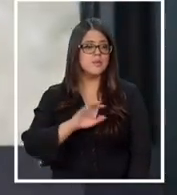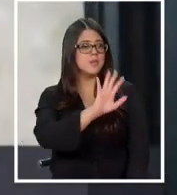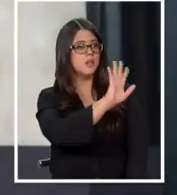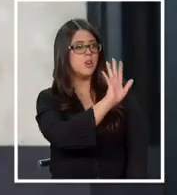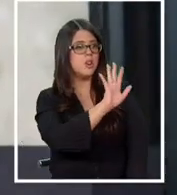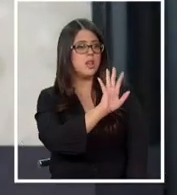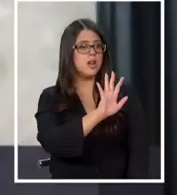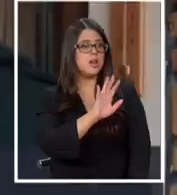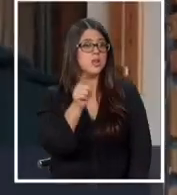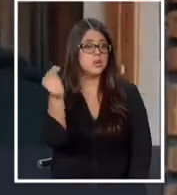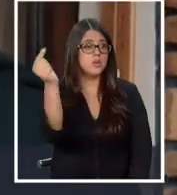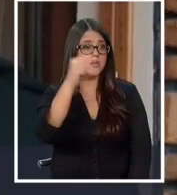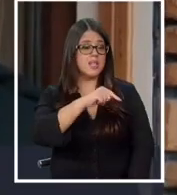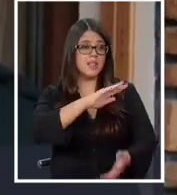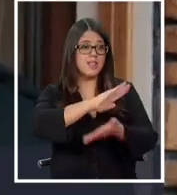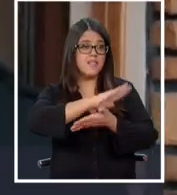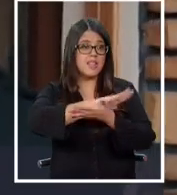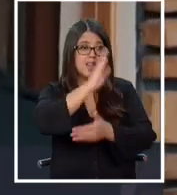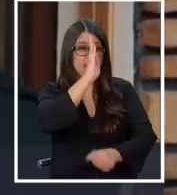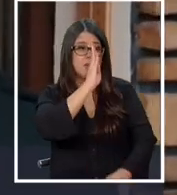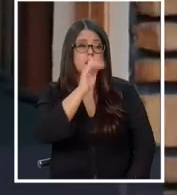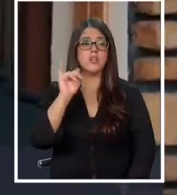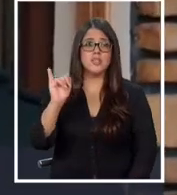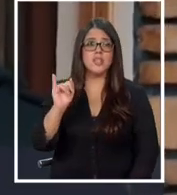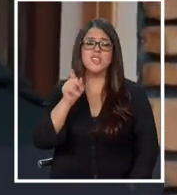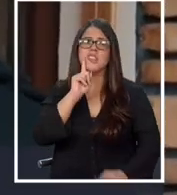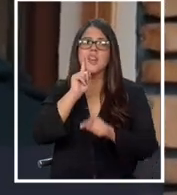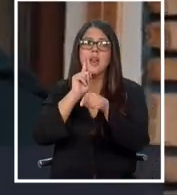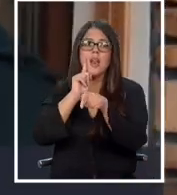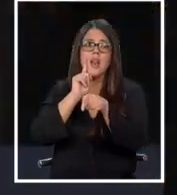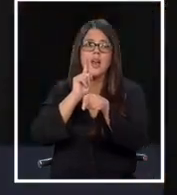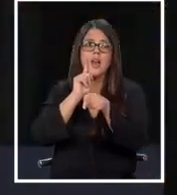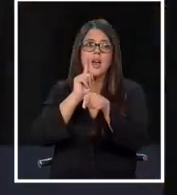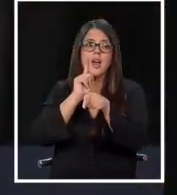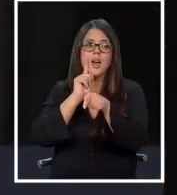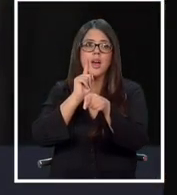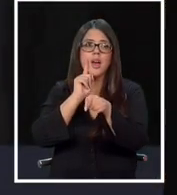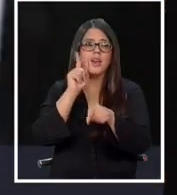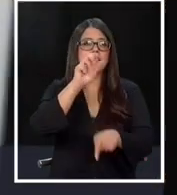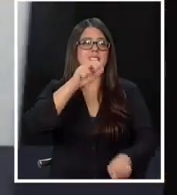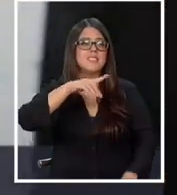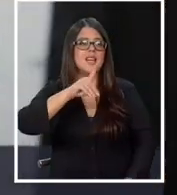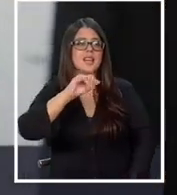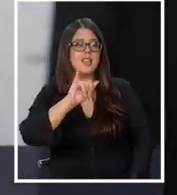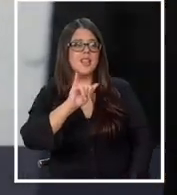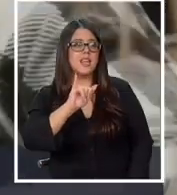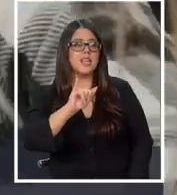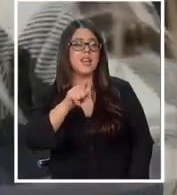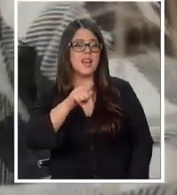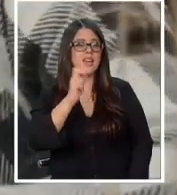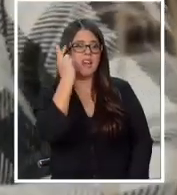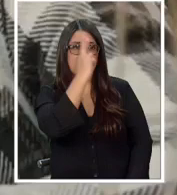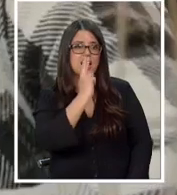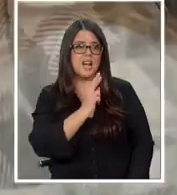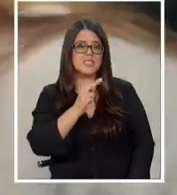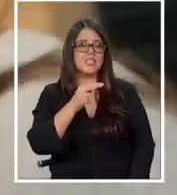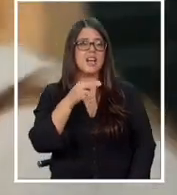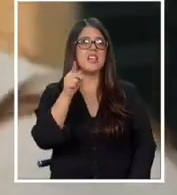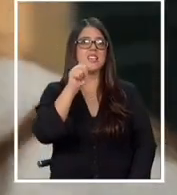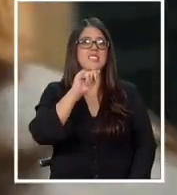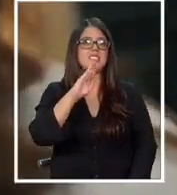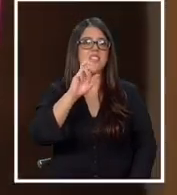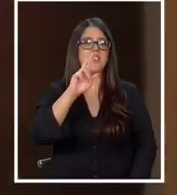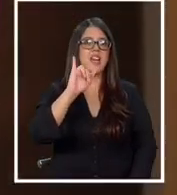Evening. Are you here for the dog's party? Yep. And who is this? It's a Sandy, Siberian Husky.